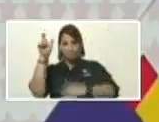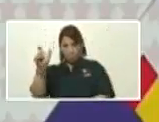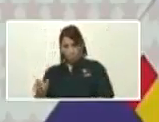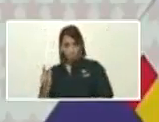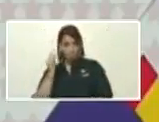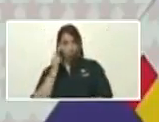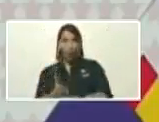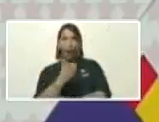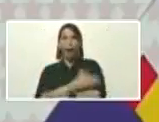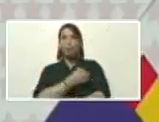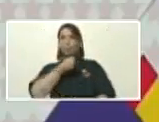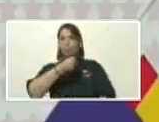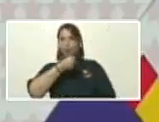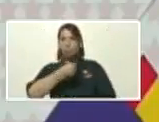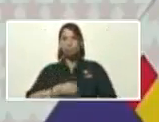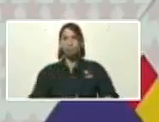Josefina,